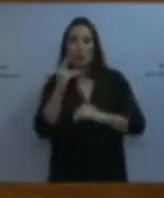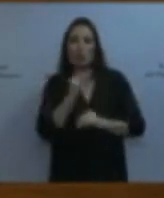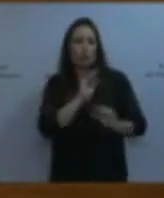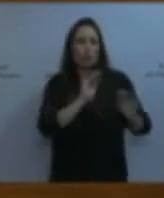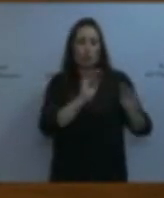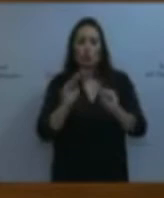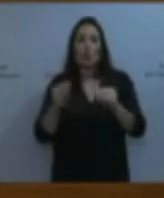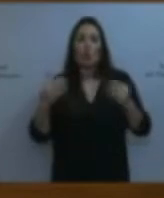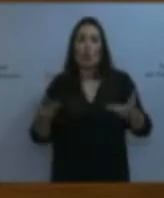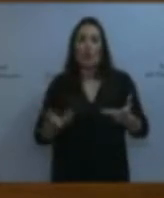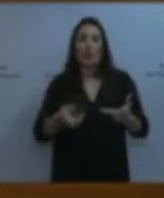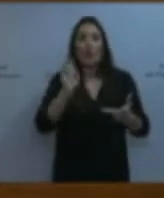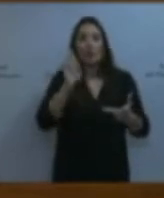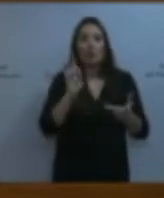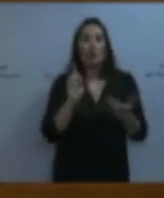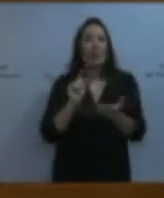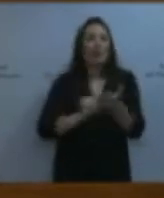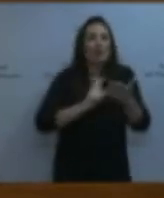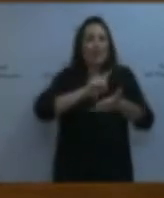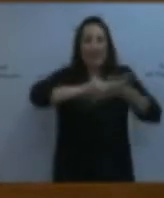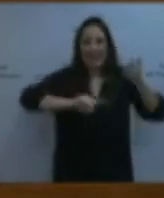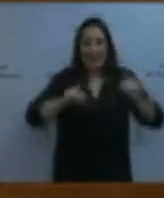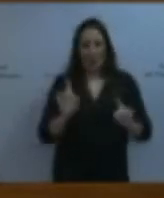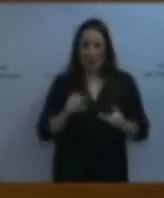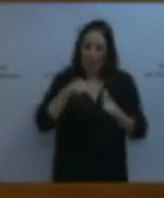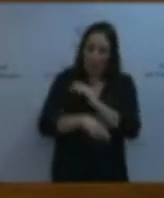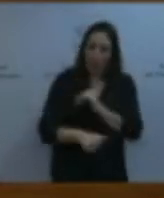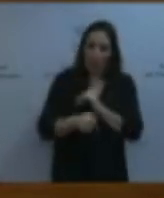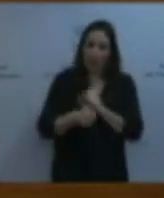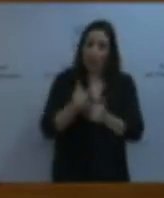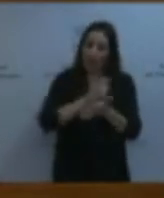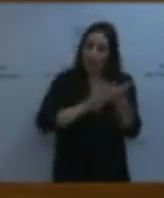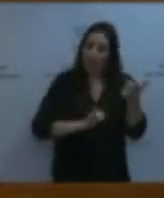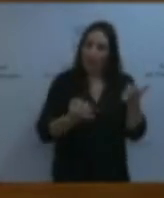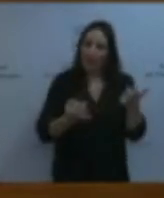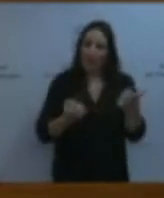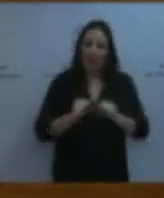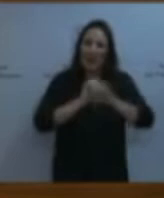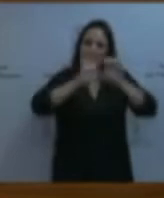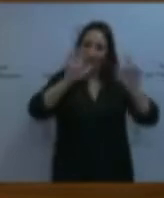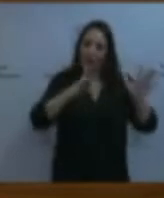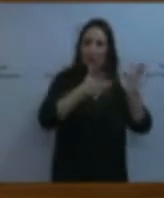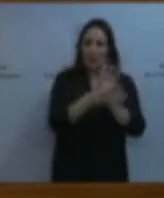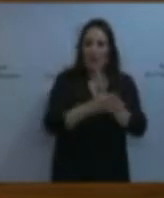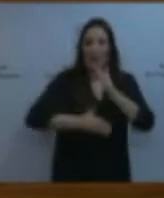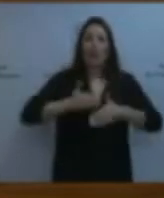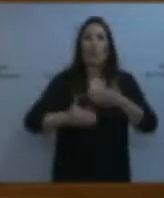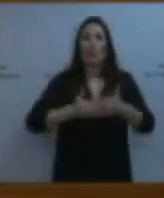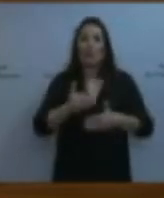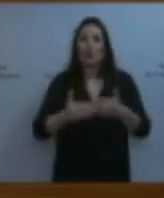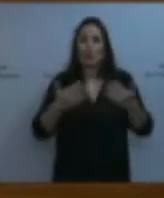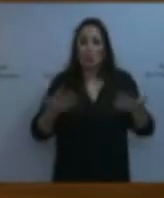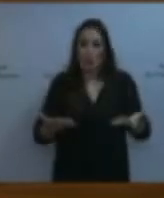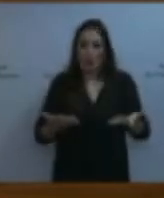contenido estereotipado del contrato de arrendamiento. Una carta en la que se establezcan negro sobre blanco los procedimientos de actuación en